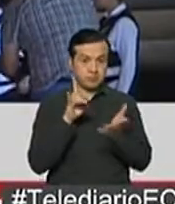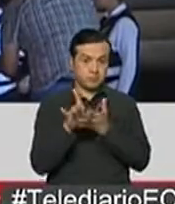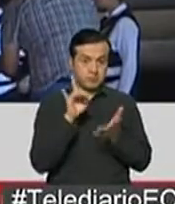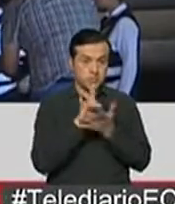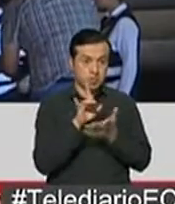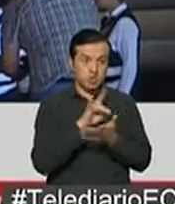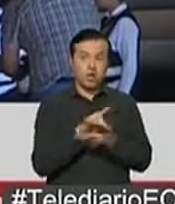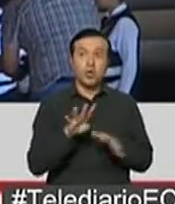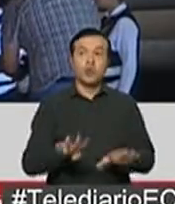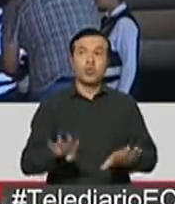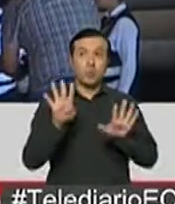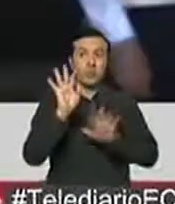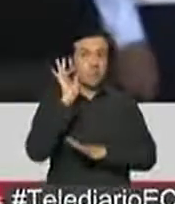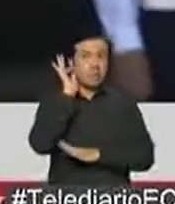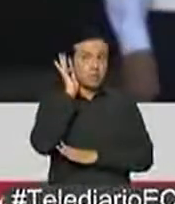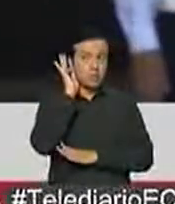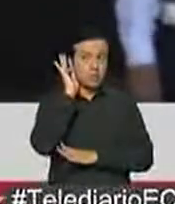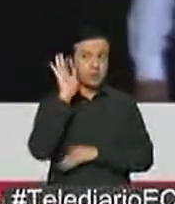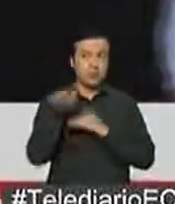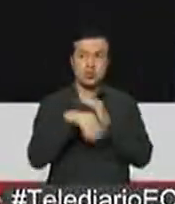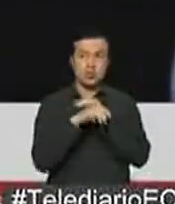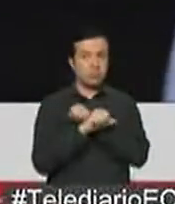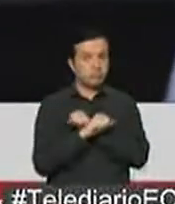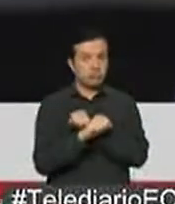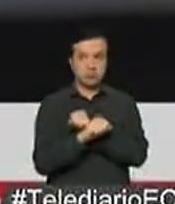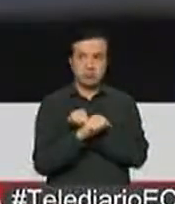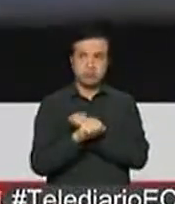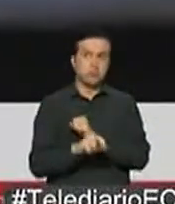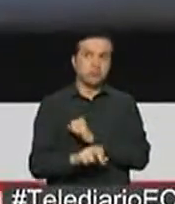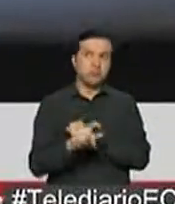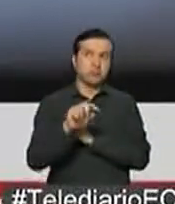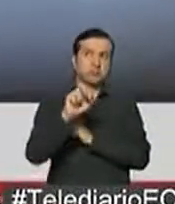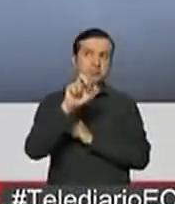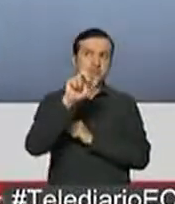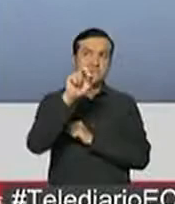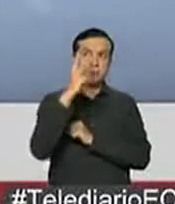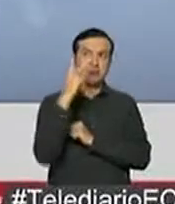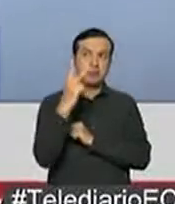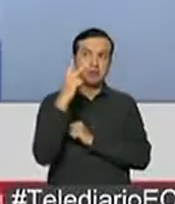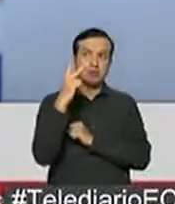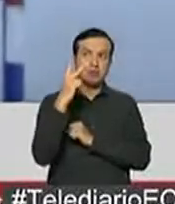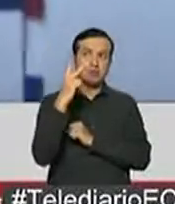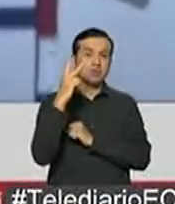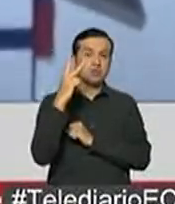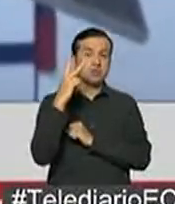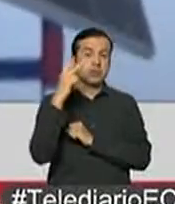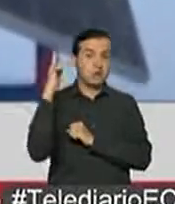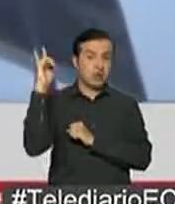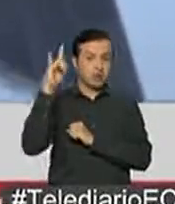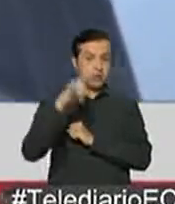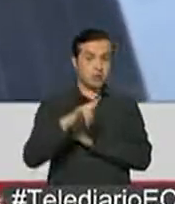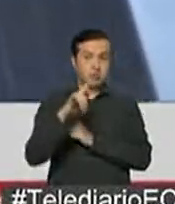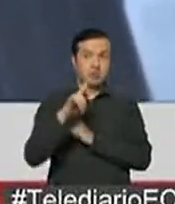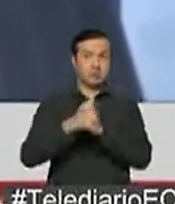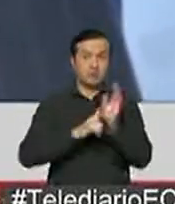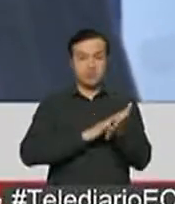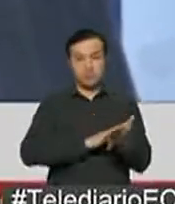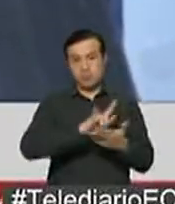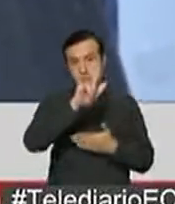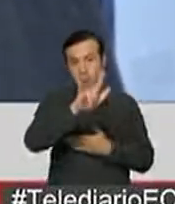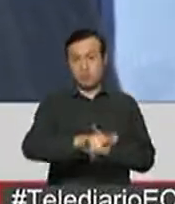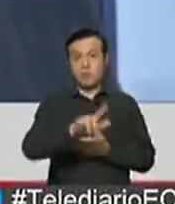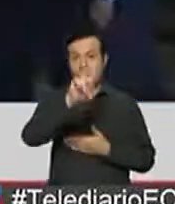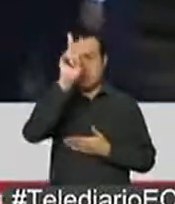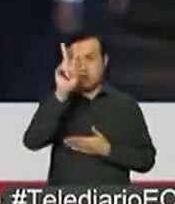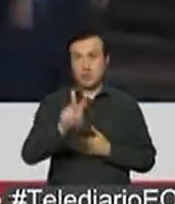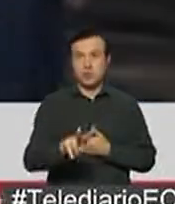ellos nueve mujeres subieron con las manos esposadas a la escala a todos aviones comerciales fletados que despegaron rumbo a caracas